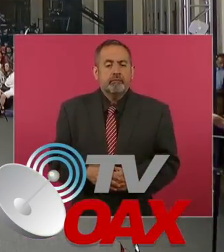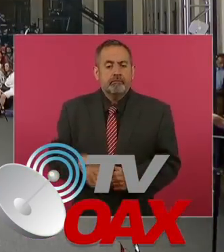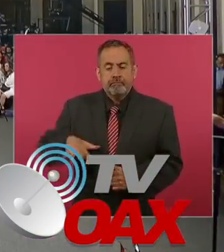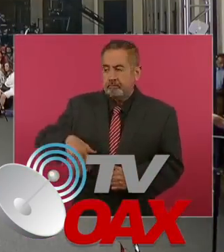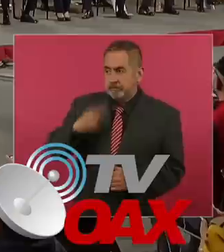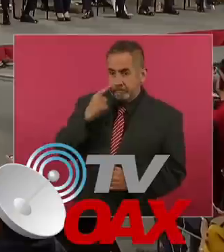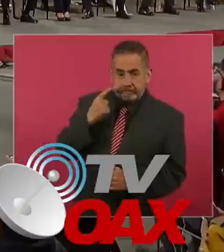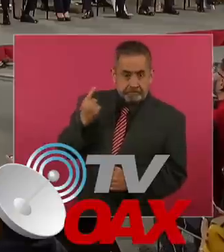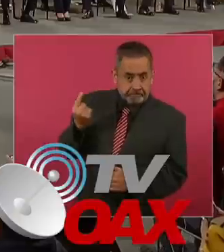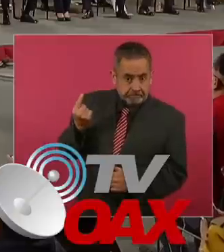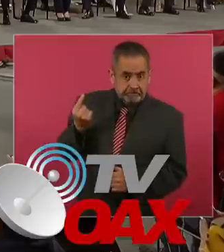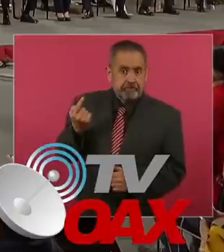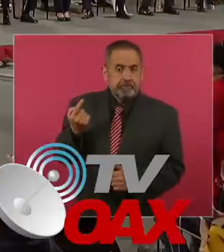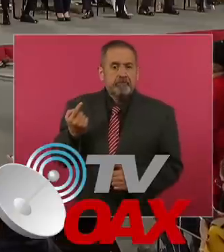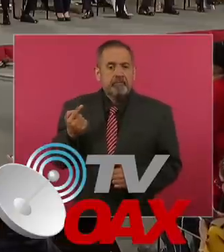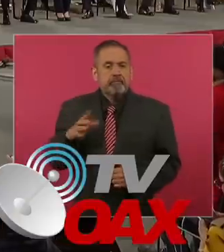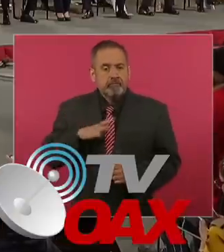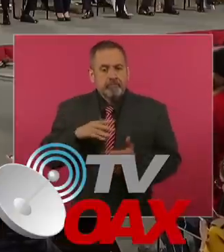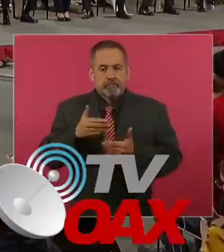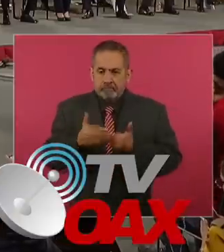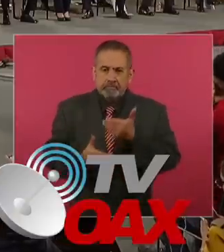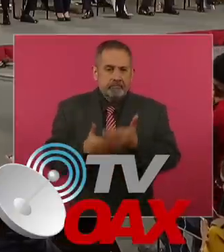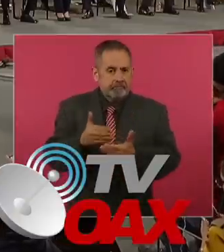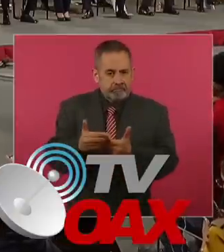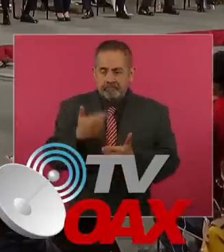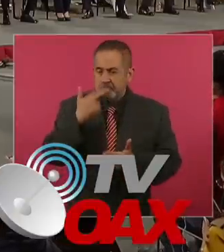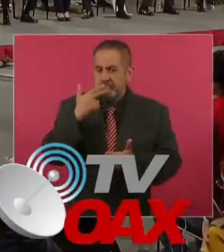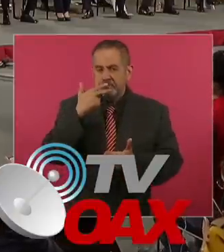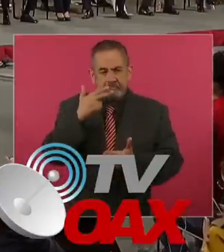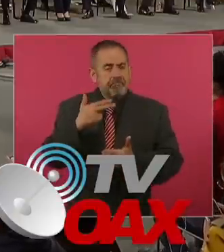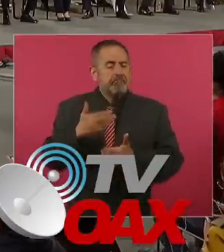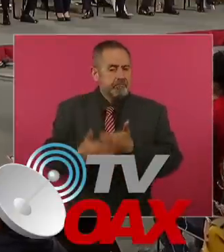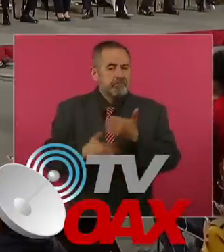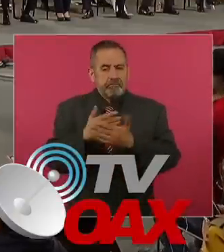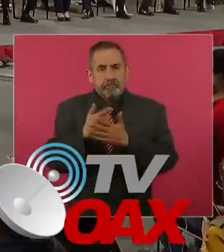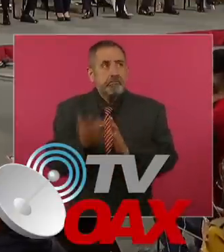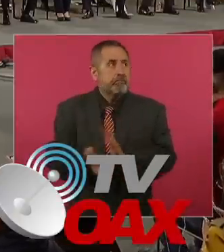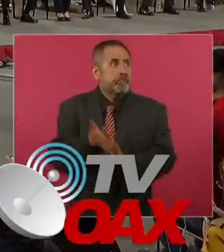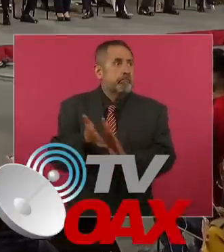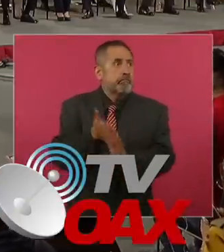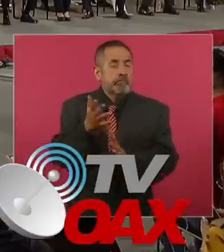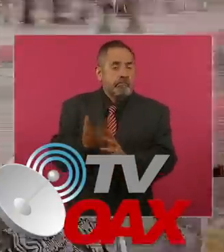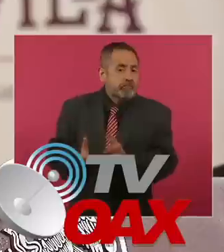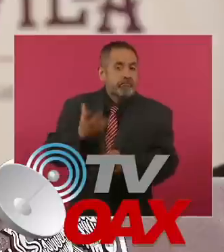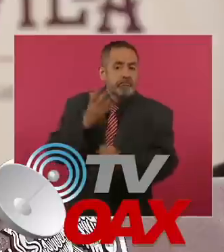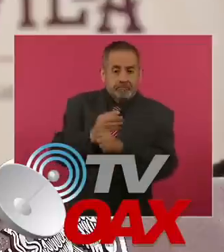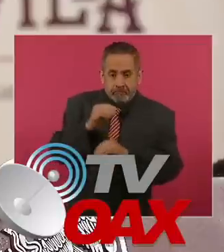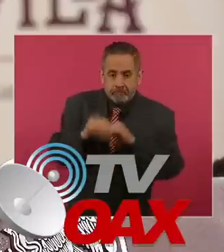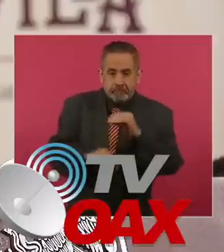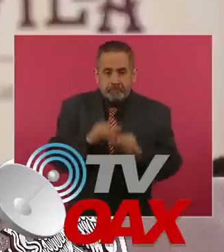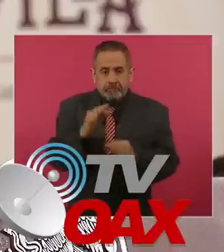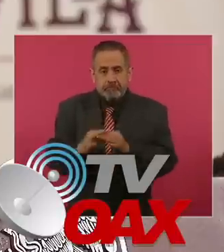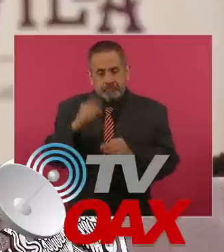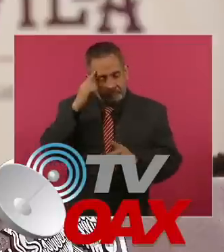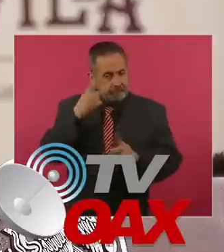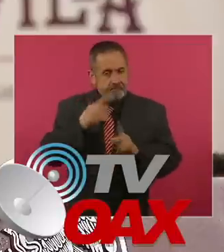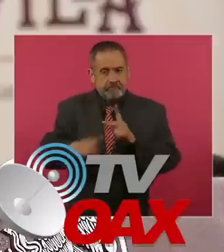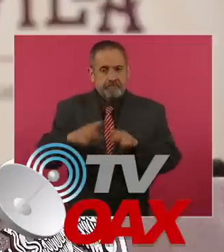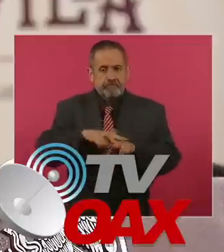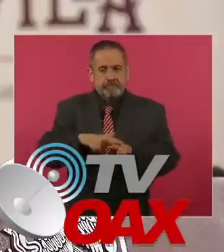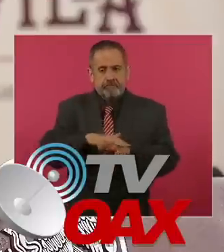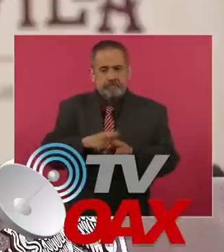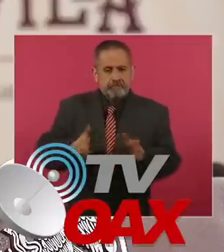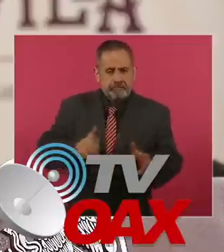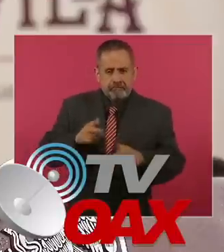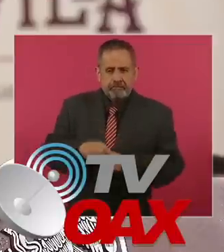ver, llevamos un avance muy importante en la obra y también para poner en operación el tren. Y